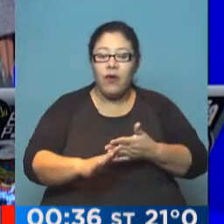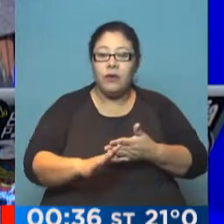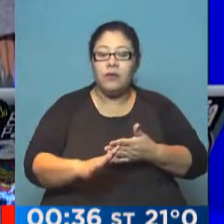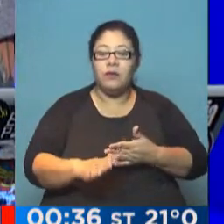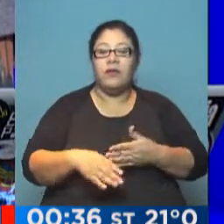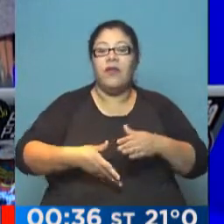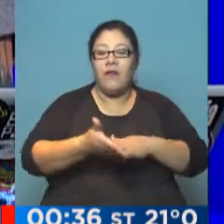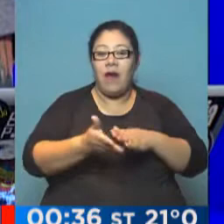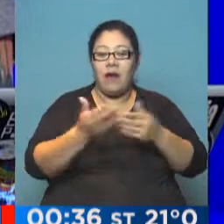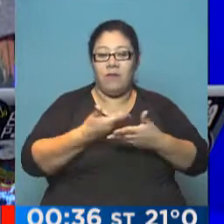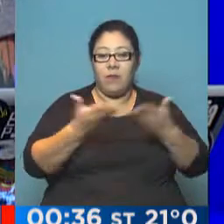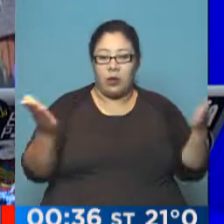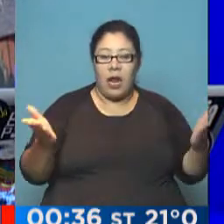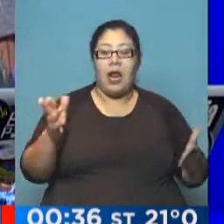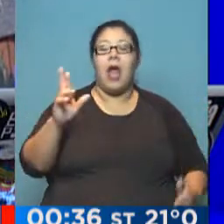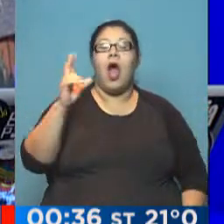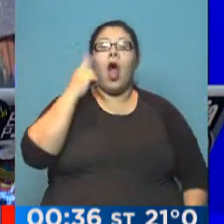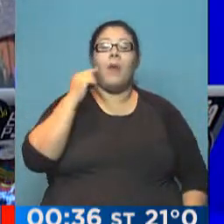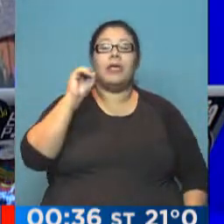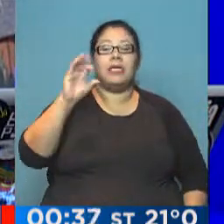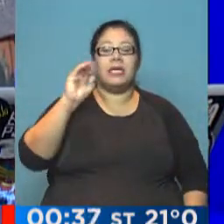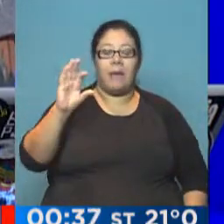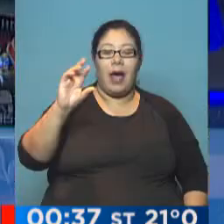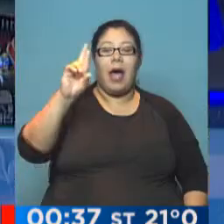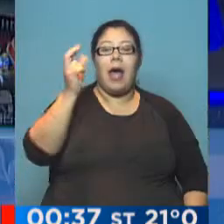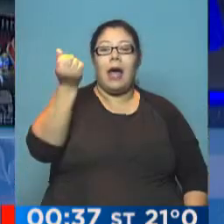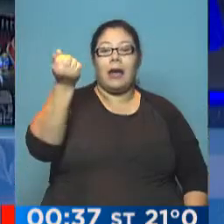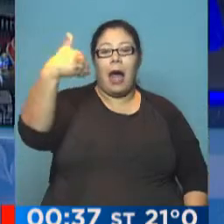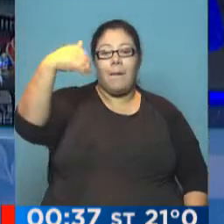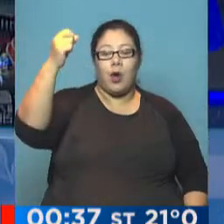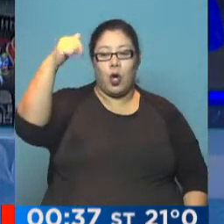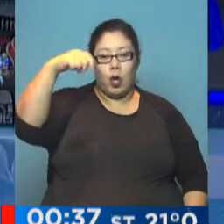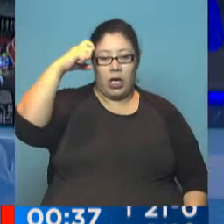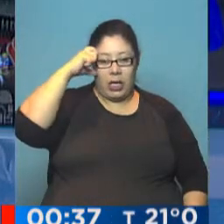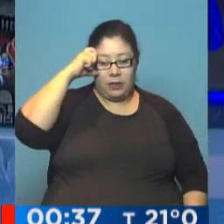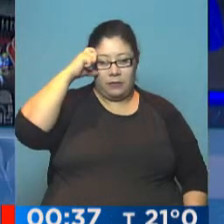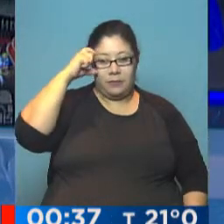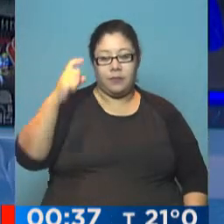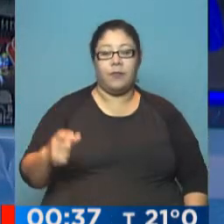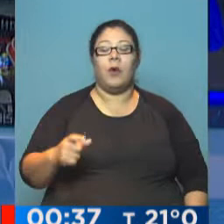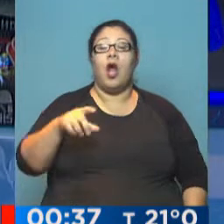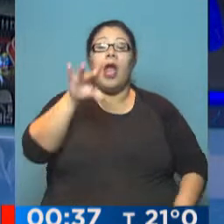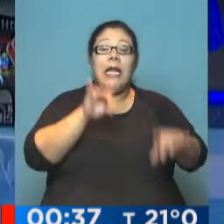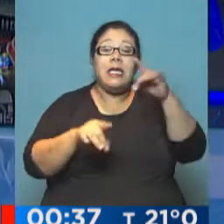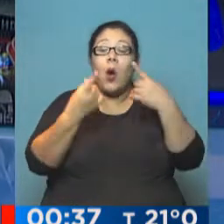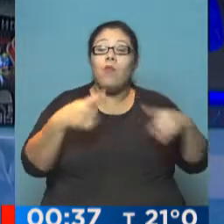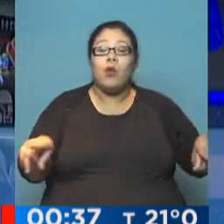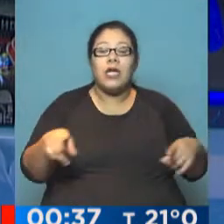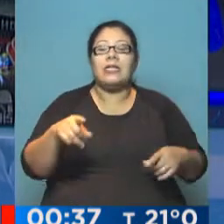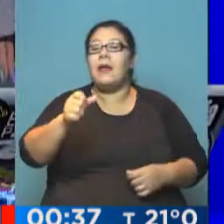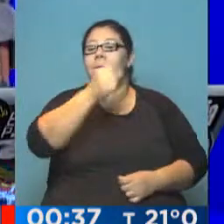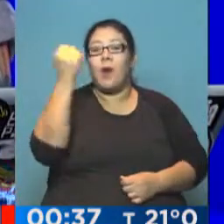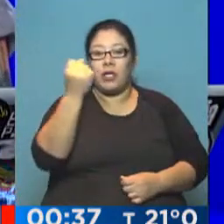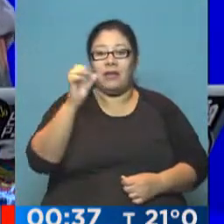eligió, porque la verdad que hay cosas que me gustan. Eligió covers para hacer, pero eligió una serie de canciones que lo marcaron a él en su vida.